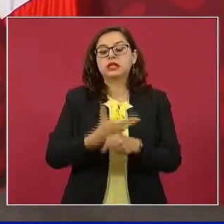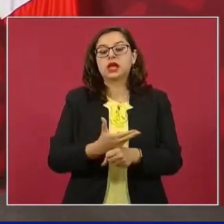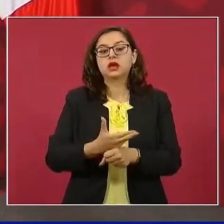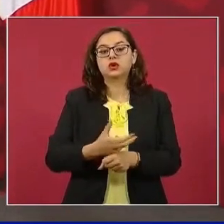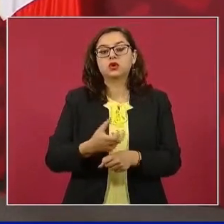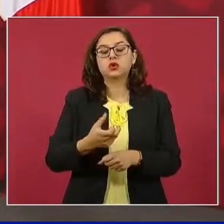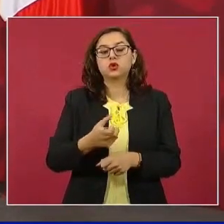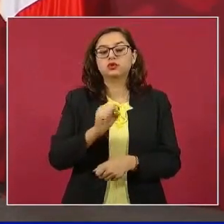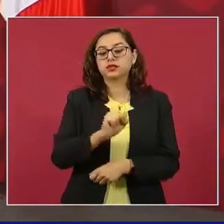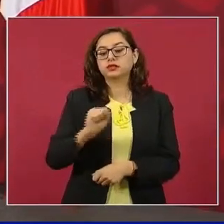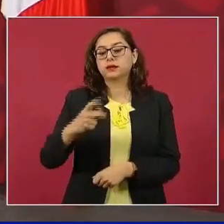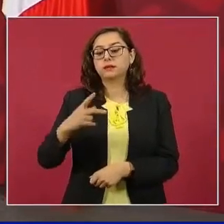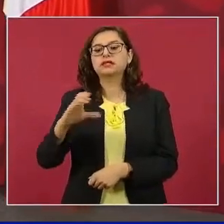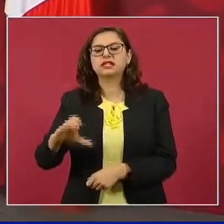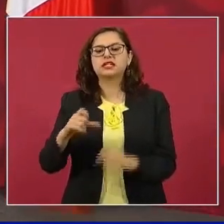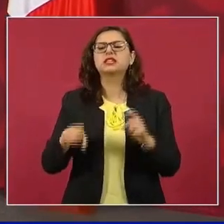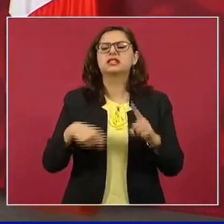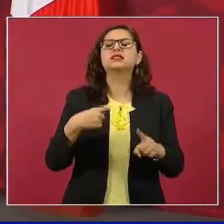es este señor